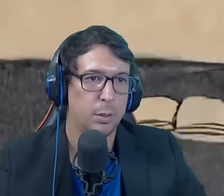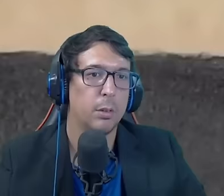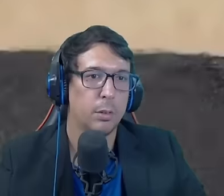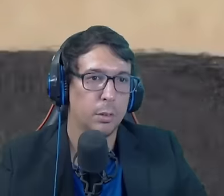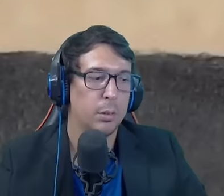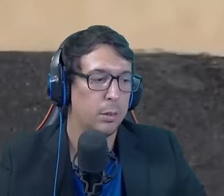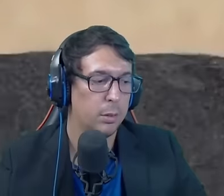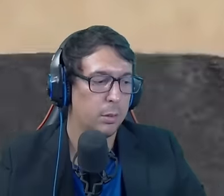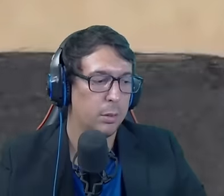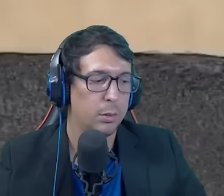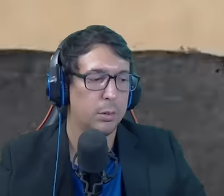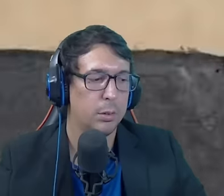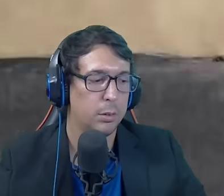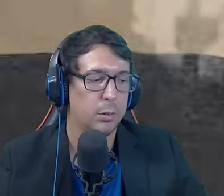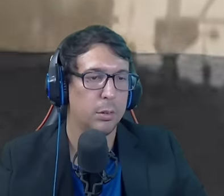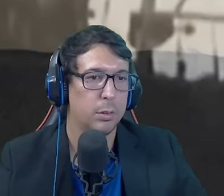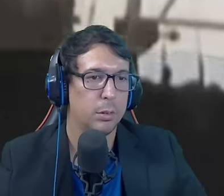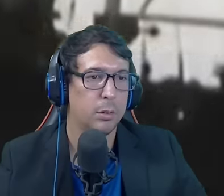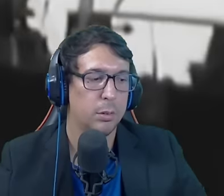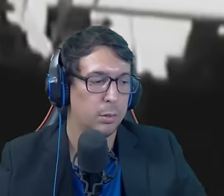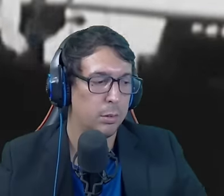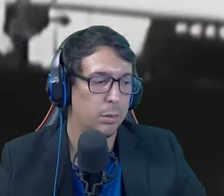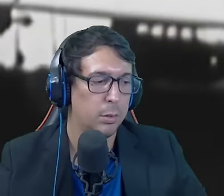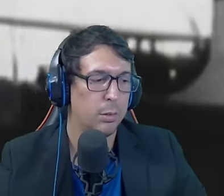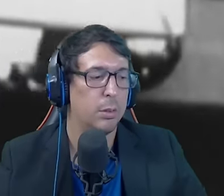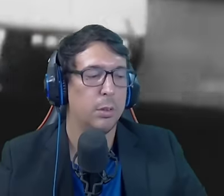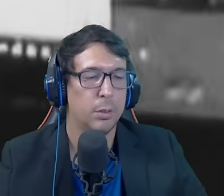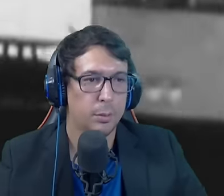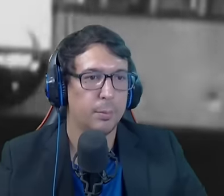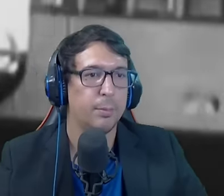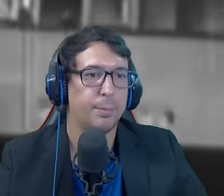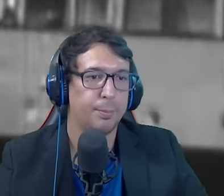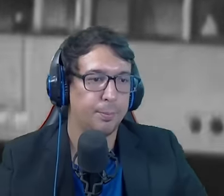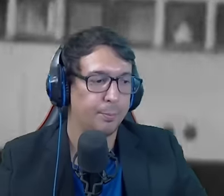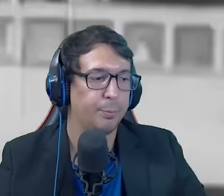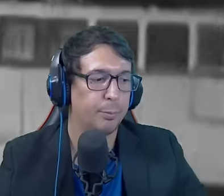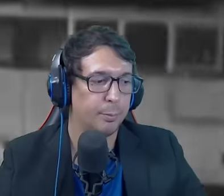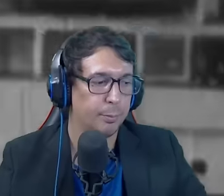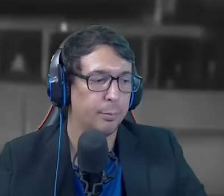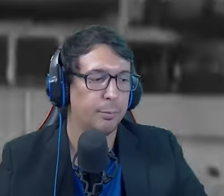tomaba forma, misma que finalmente terminaría definiendo su línea editorial ante la vida.